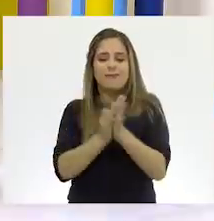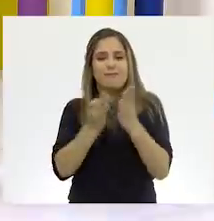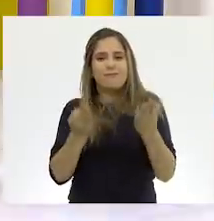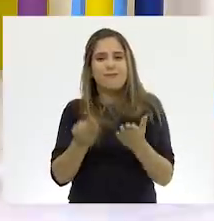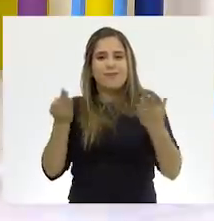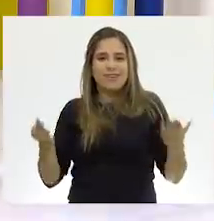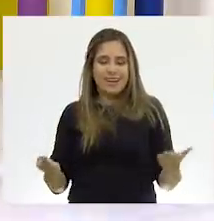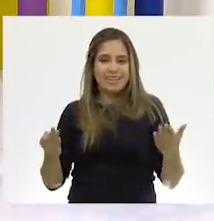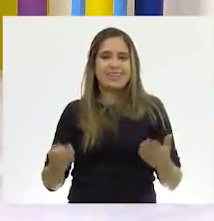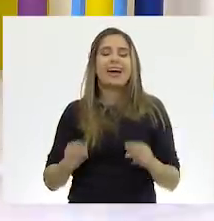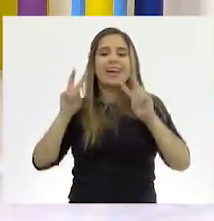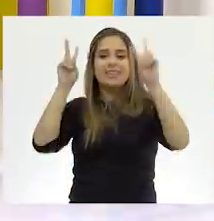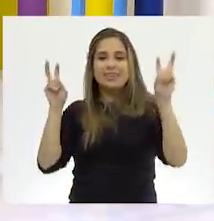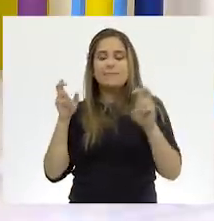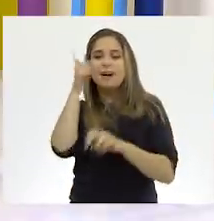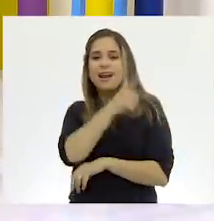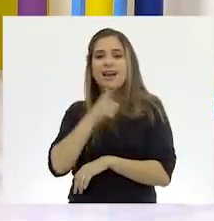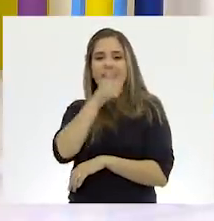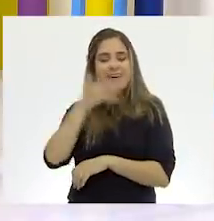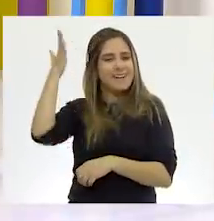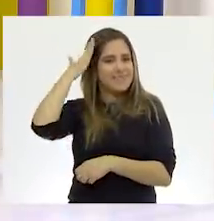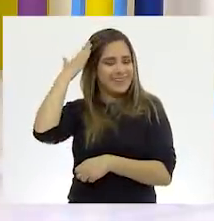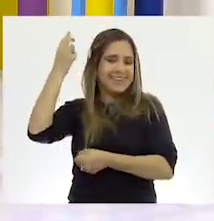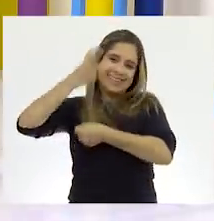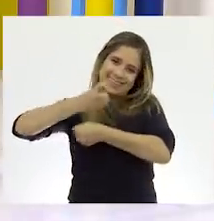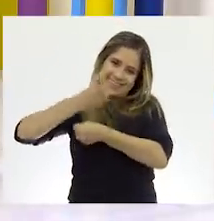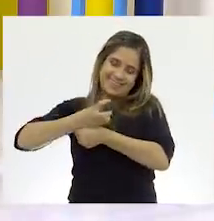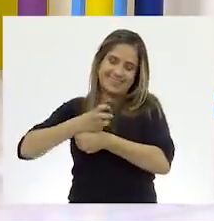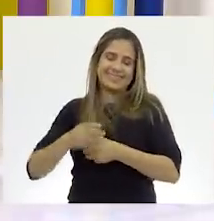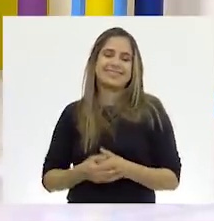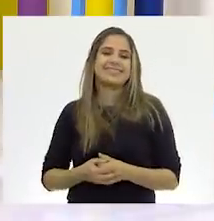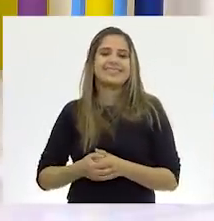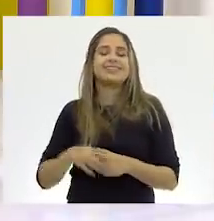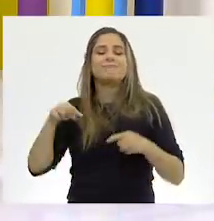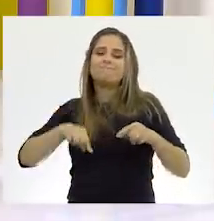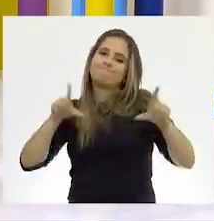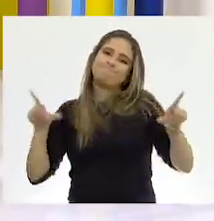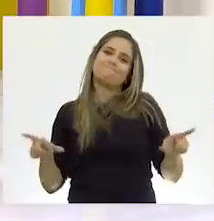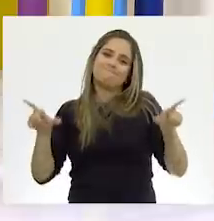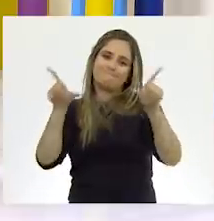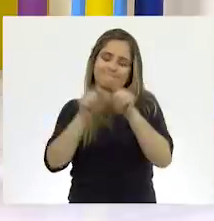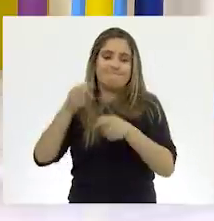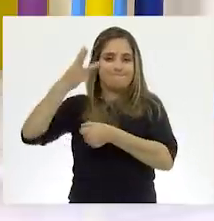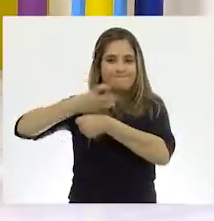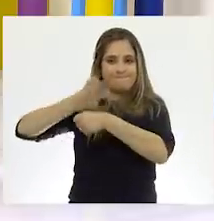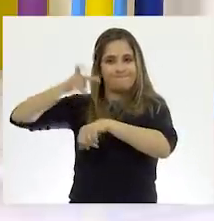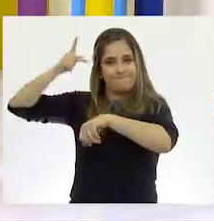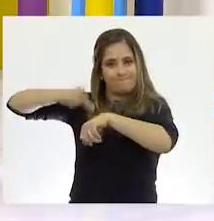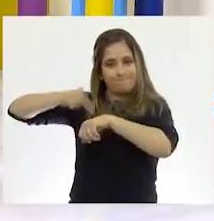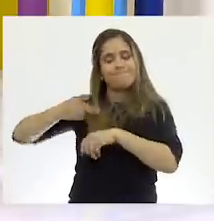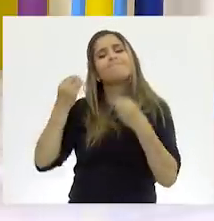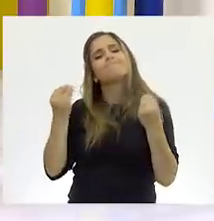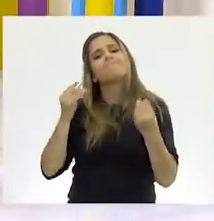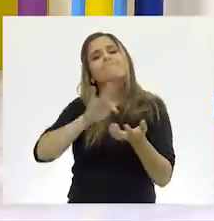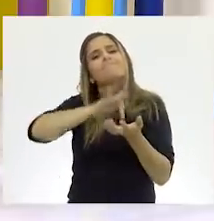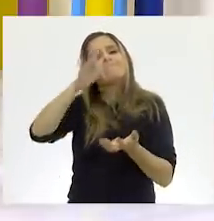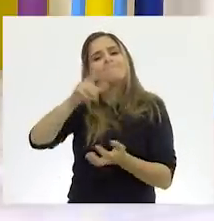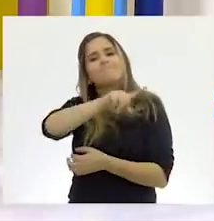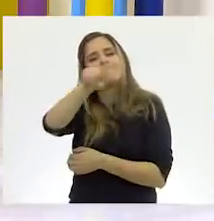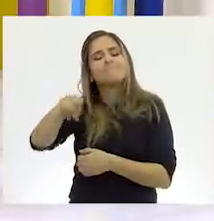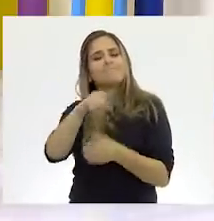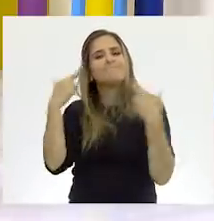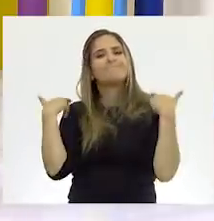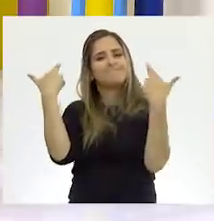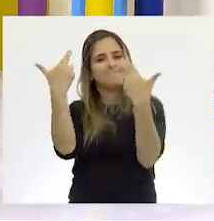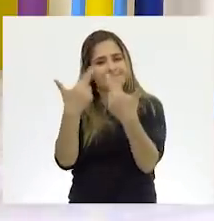en la asignatura de lengua materna de tercero. Hasta aquí terminamos con tercero de primaria. Le damos las gracias a las maestras